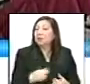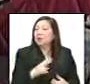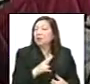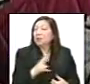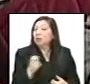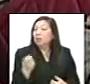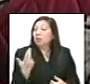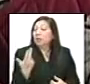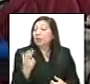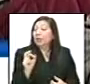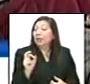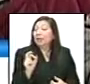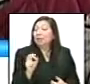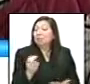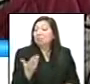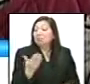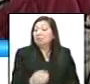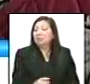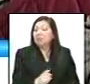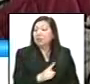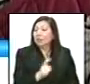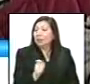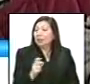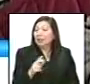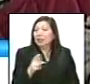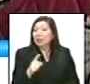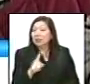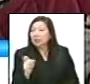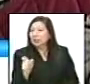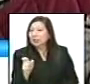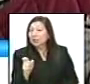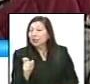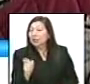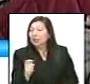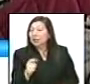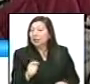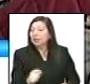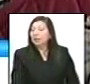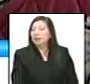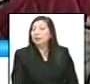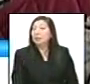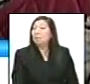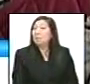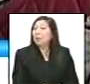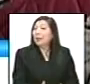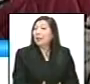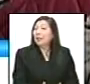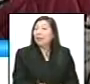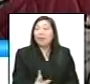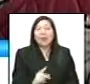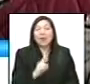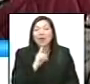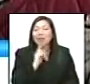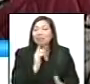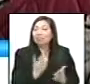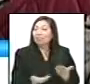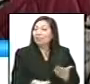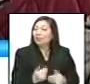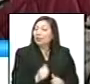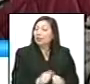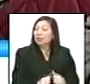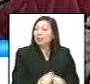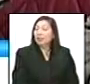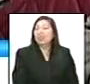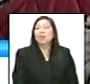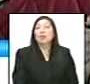230 parlamentarios, entonces serán 130 mujeres si es que adoptáramos el criterio paritario. Pero el criterio paritario no supone el número